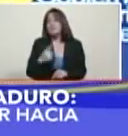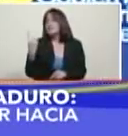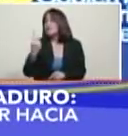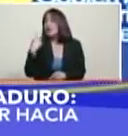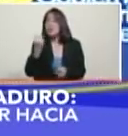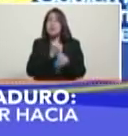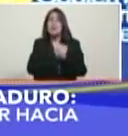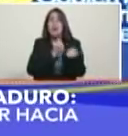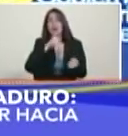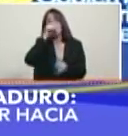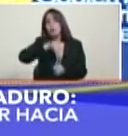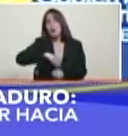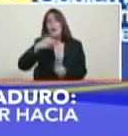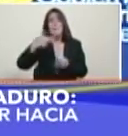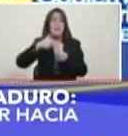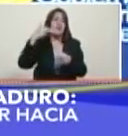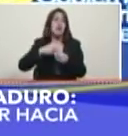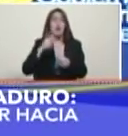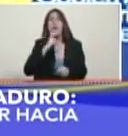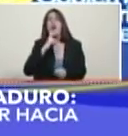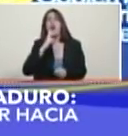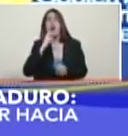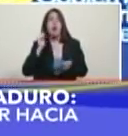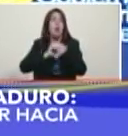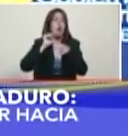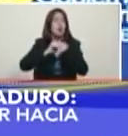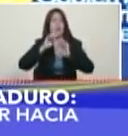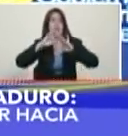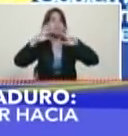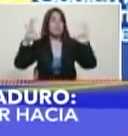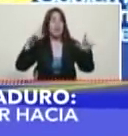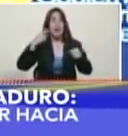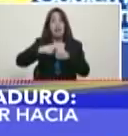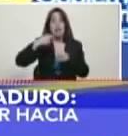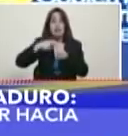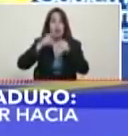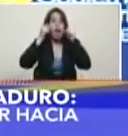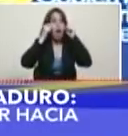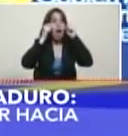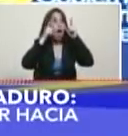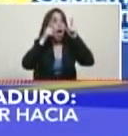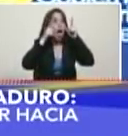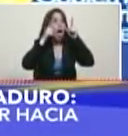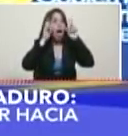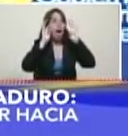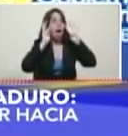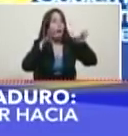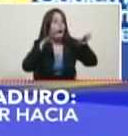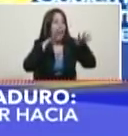Petróleo, el coltán, el oro, los diamantes, el gas, se le ponen los ojos así.